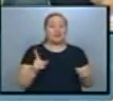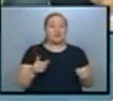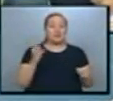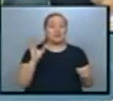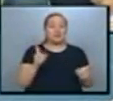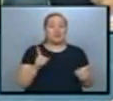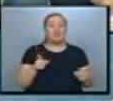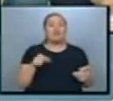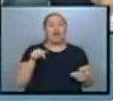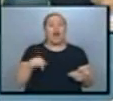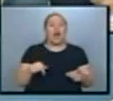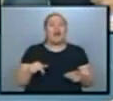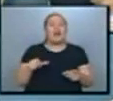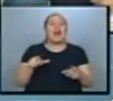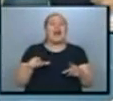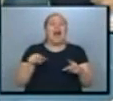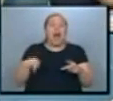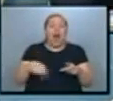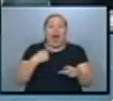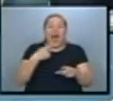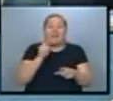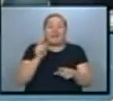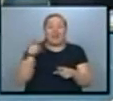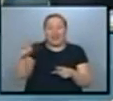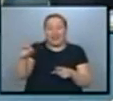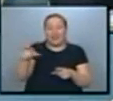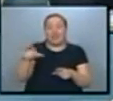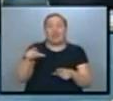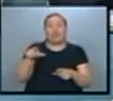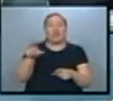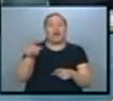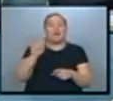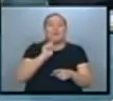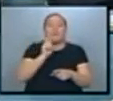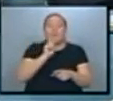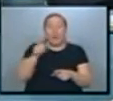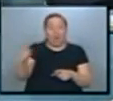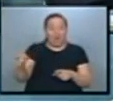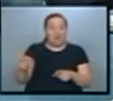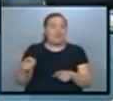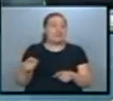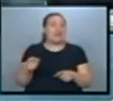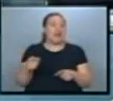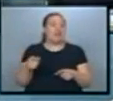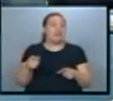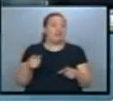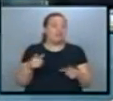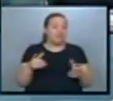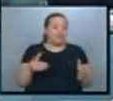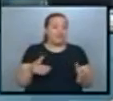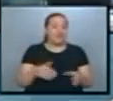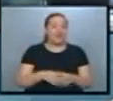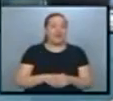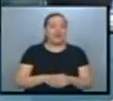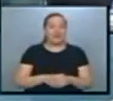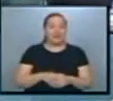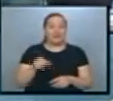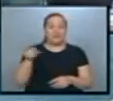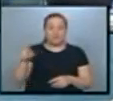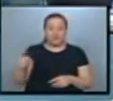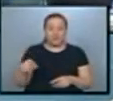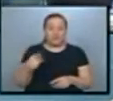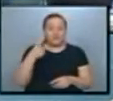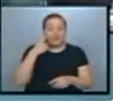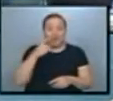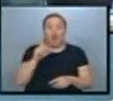Romina Lachman. ¡No! O sea, sí. Osvaldo cuando entró en el radar de Romina, además, fíjate que se terminó retirando del